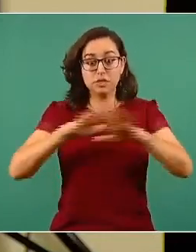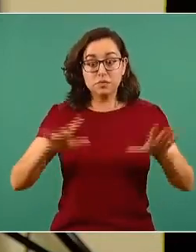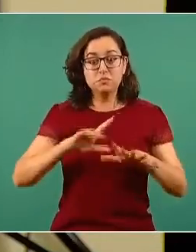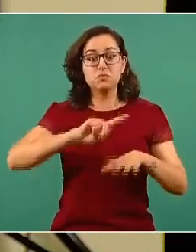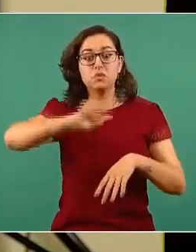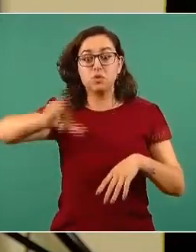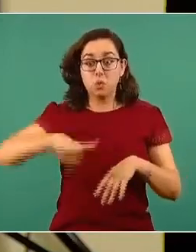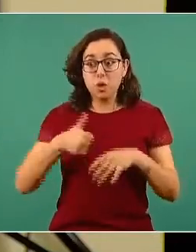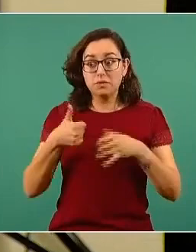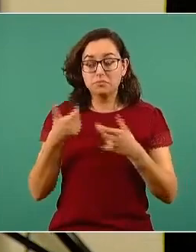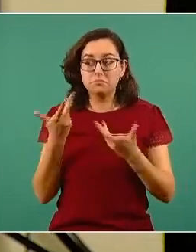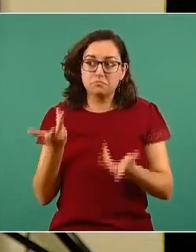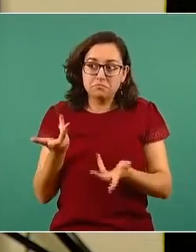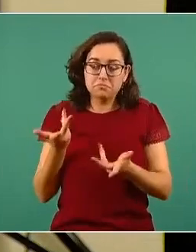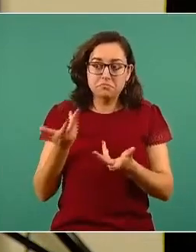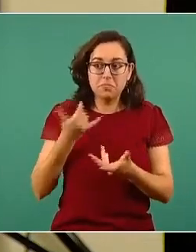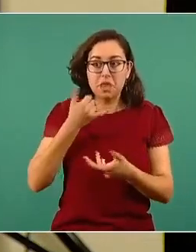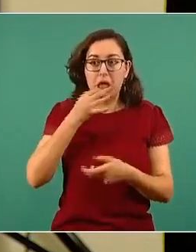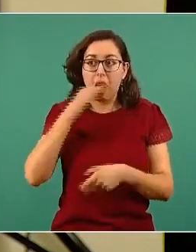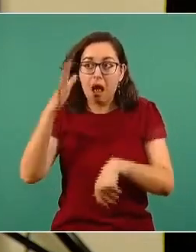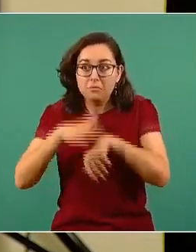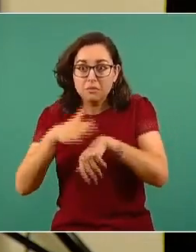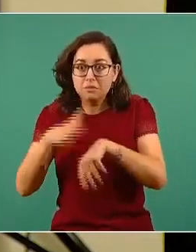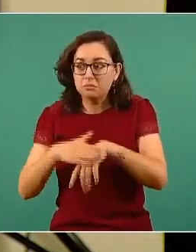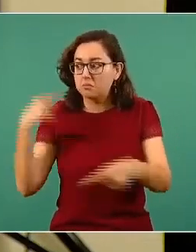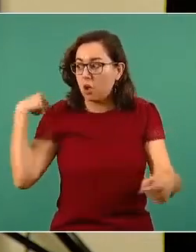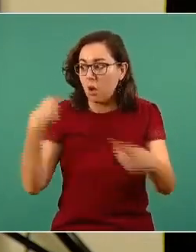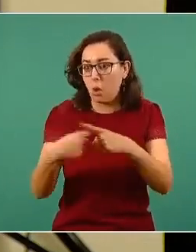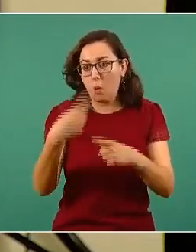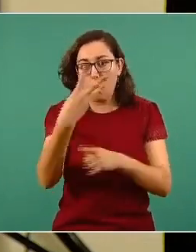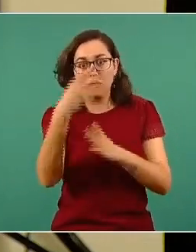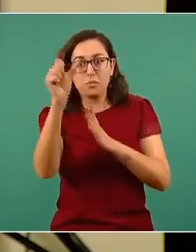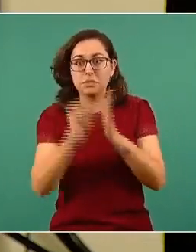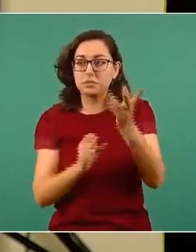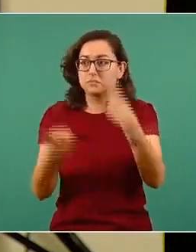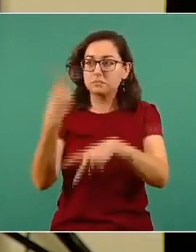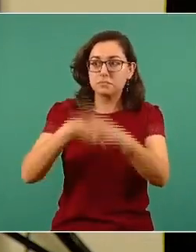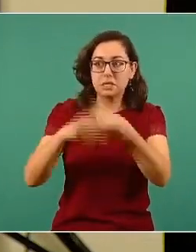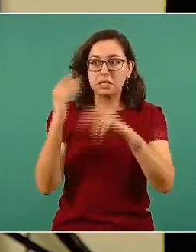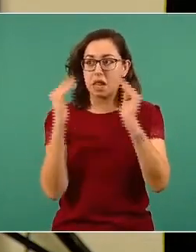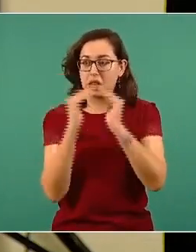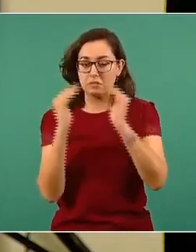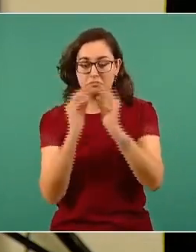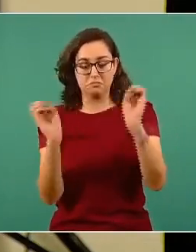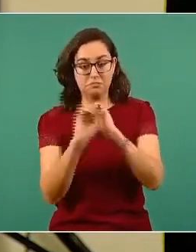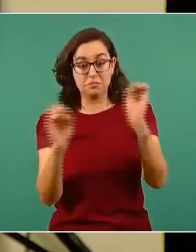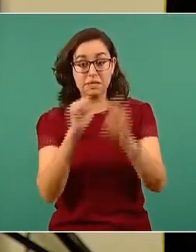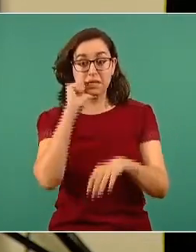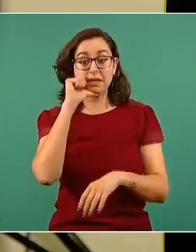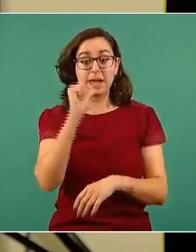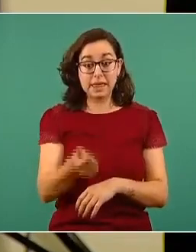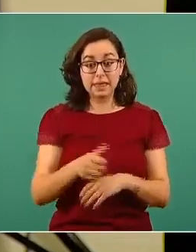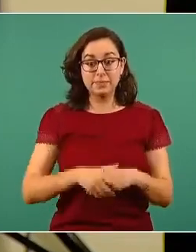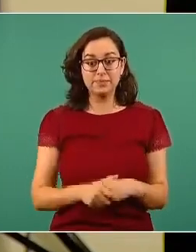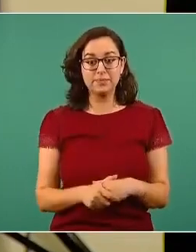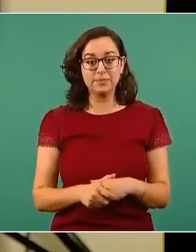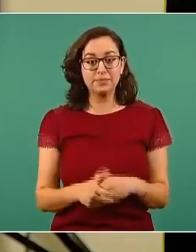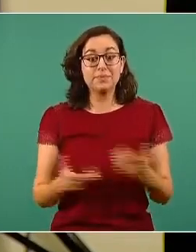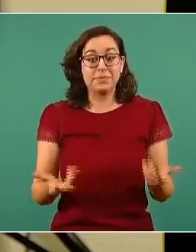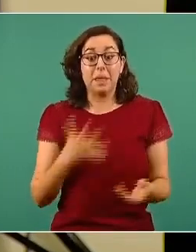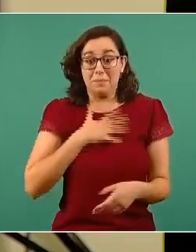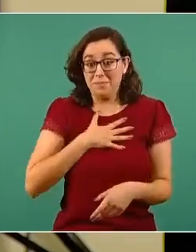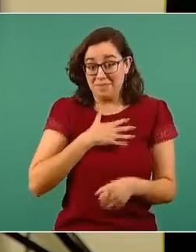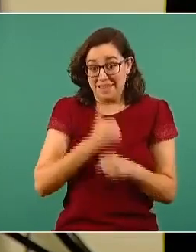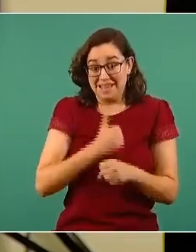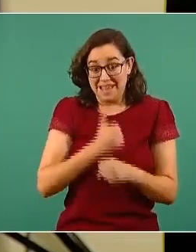iban a llamar cuando fueran a venir. Y ya pasaron 4 meses y no han venido. Entonces, a mi abuelita le pasó algo